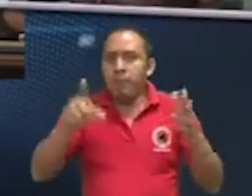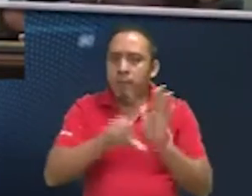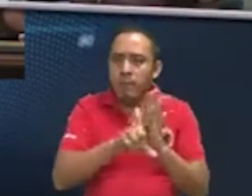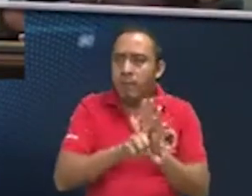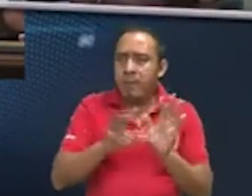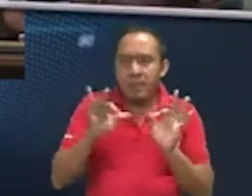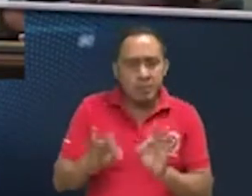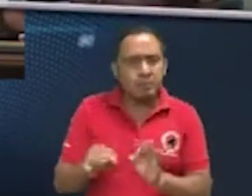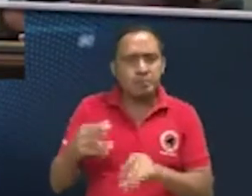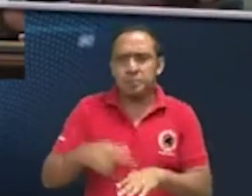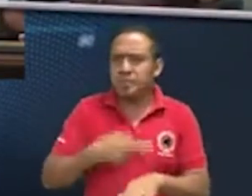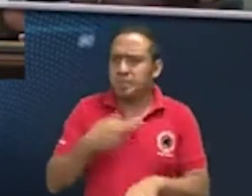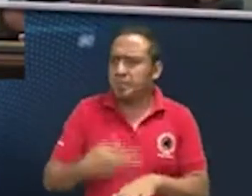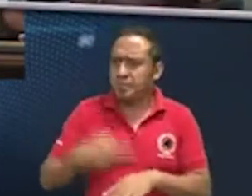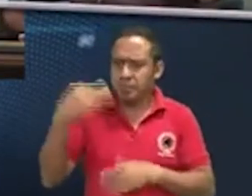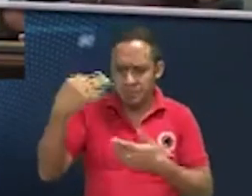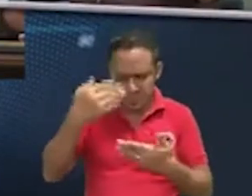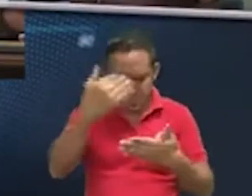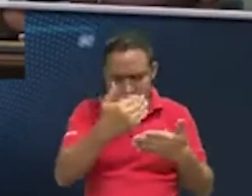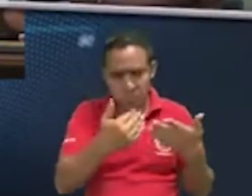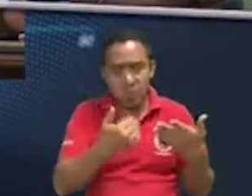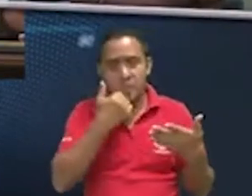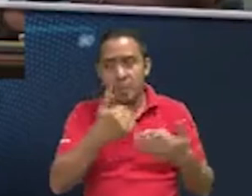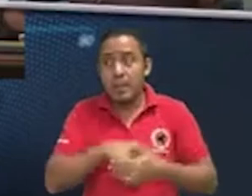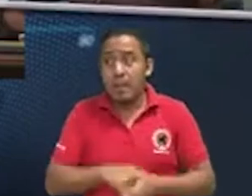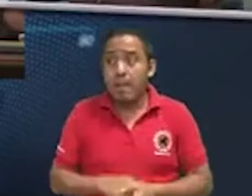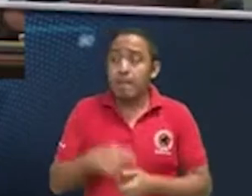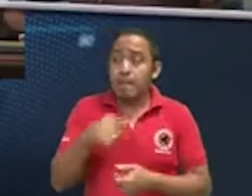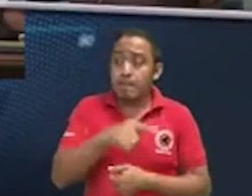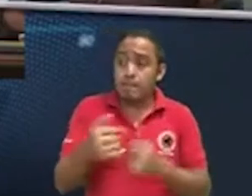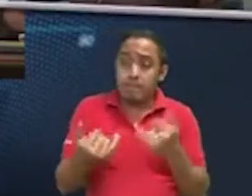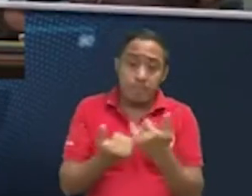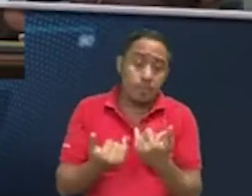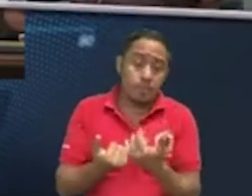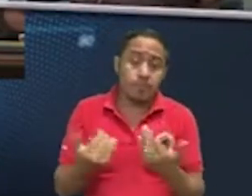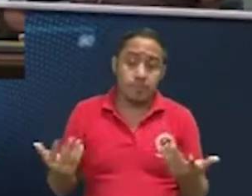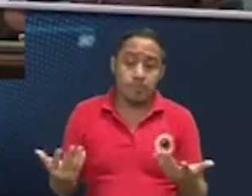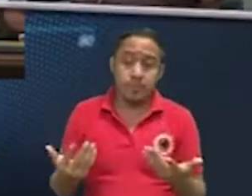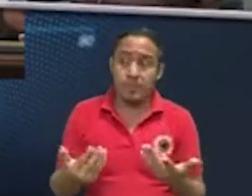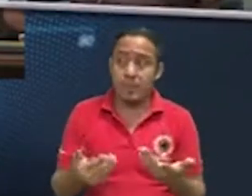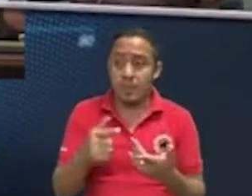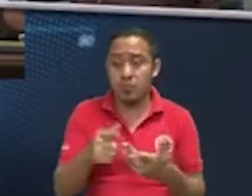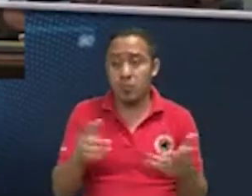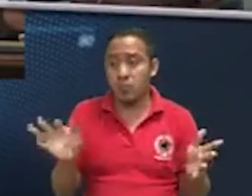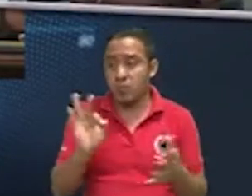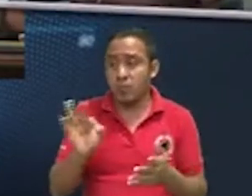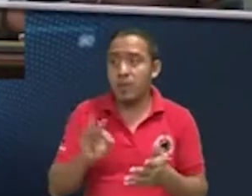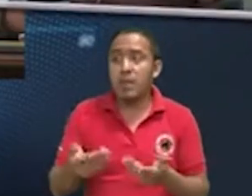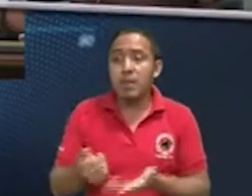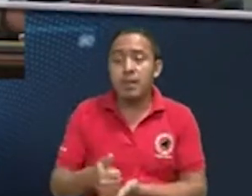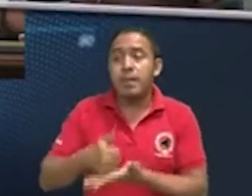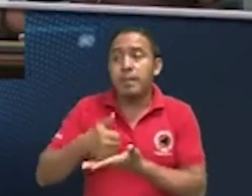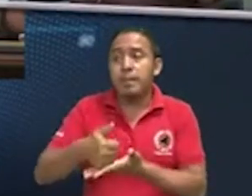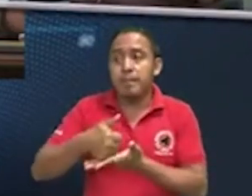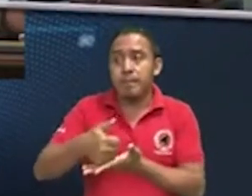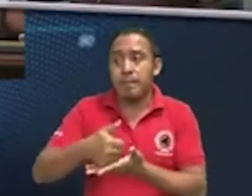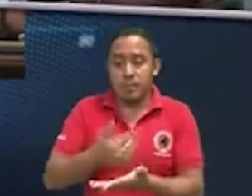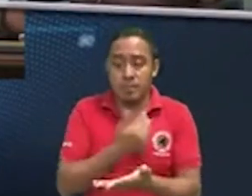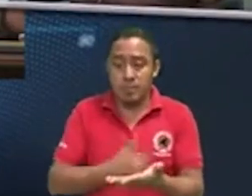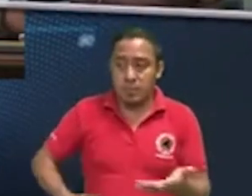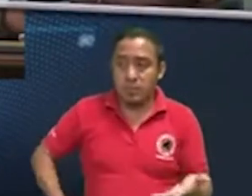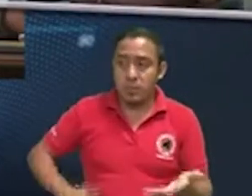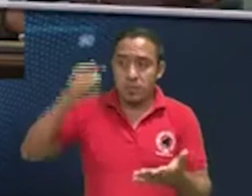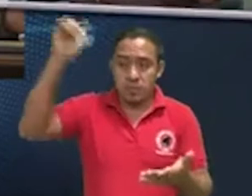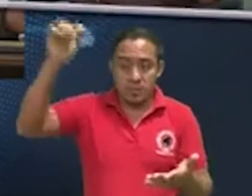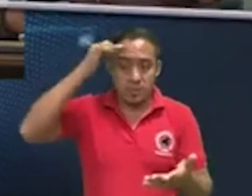está establecido en la norma. Entonces, esas buenas prácticas pues también son de alguna manera estimuladas porque le ayudan al Ministerio de Gobernación,